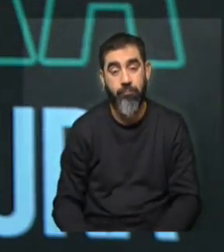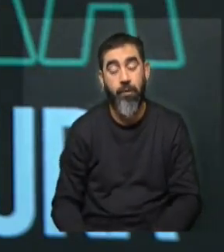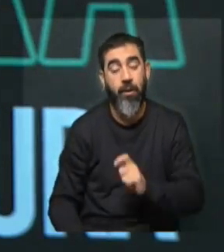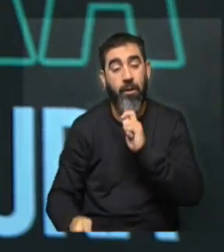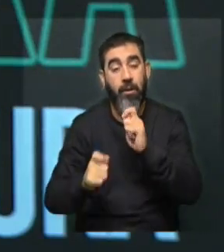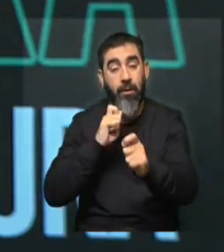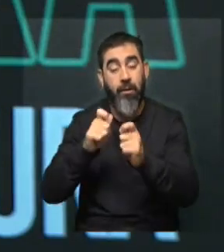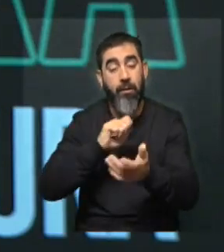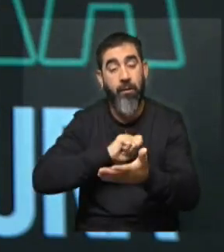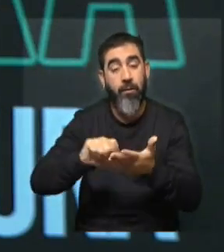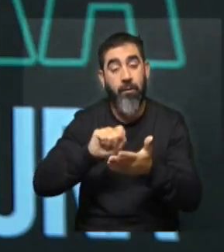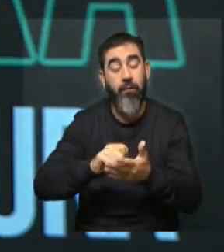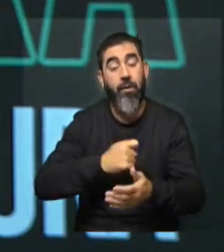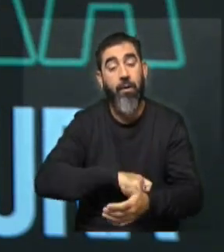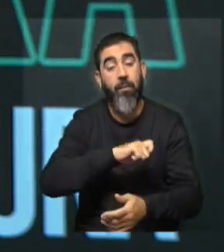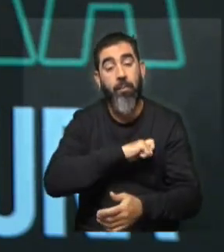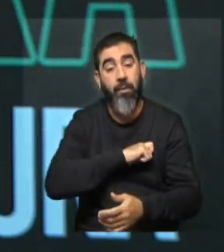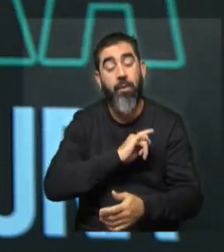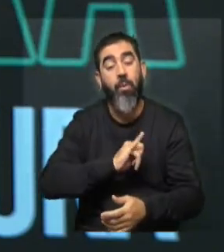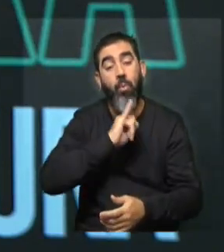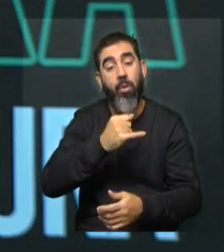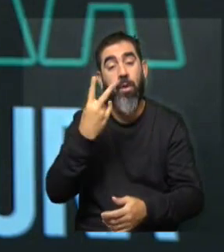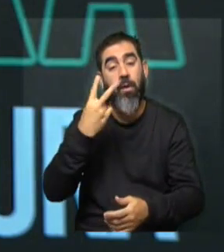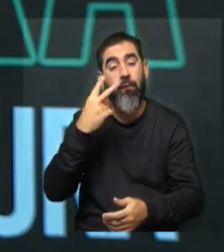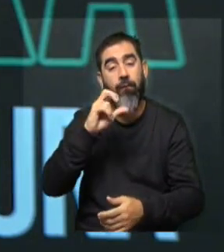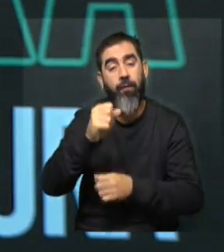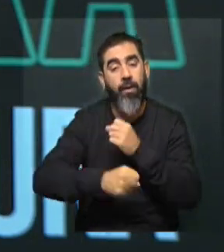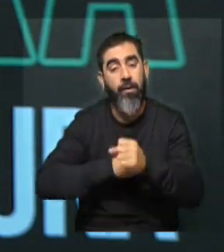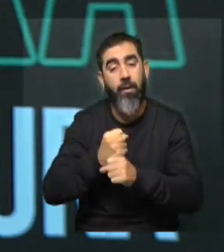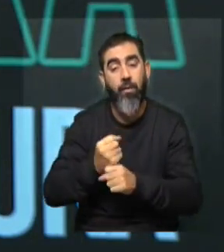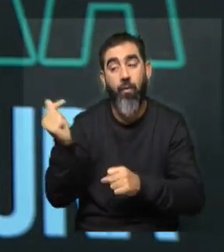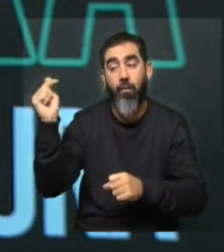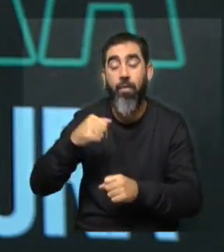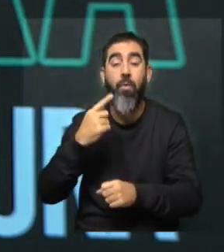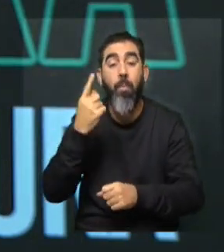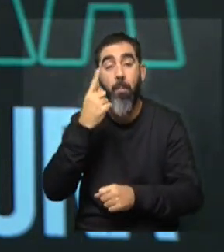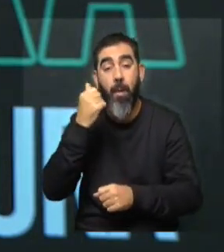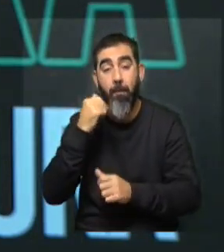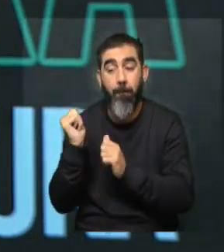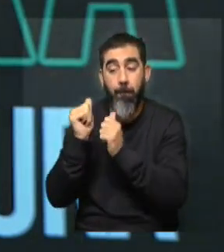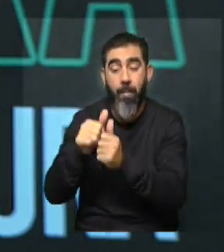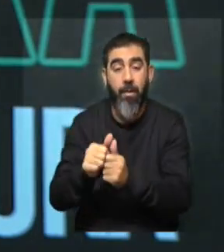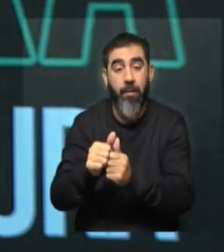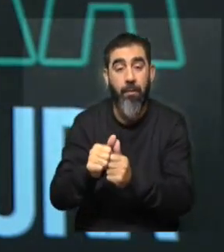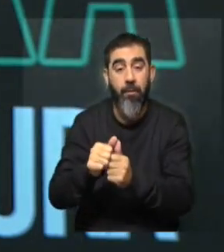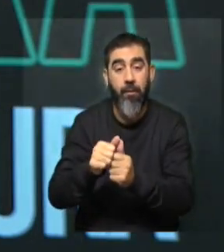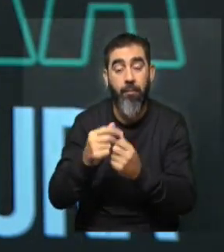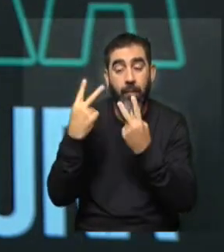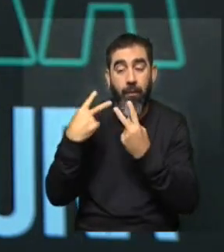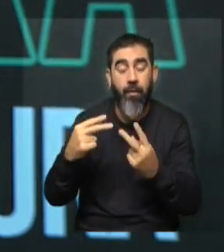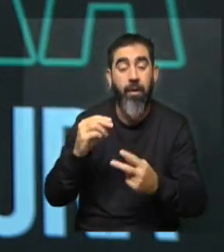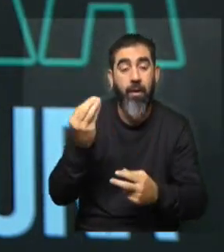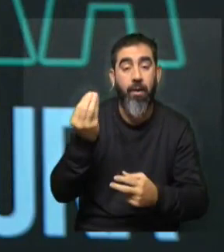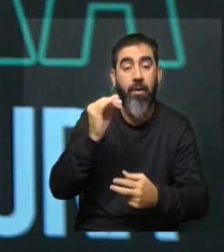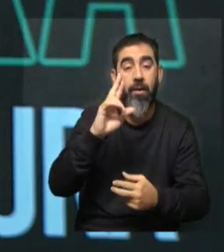una entrevista con la escritora española de Jenny Vallejo contaba que hace 20 años atrás vino con su padre especialmente hacer la ruta de Quiroga porque Uruguay Argentina